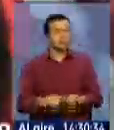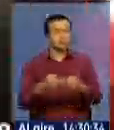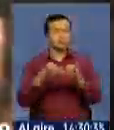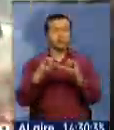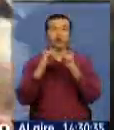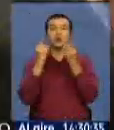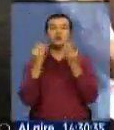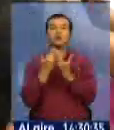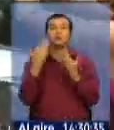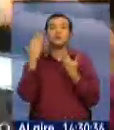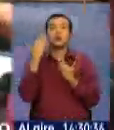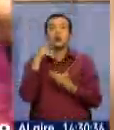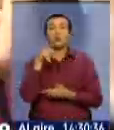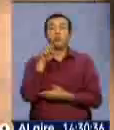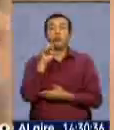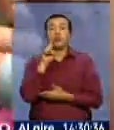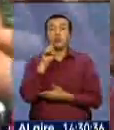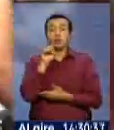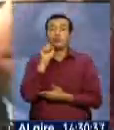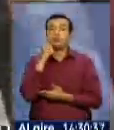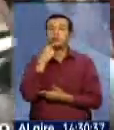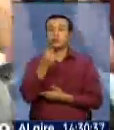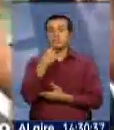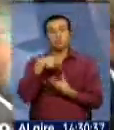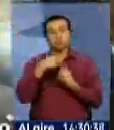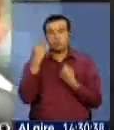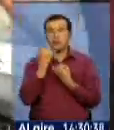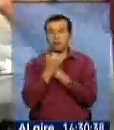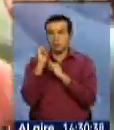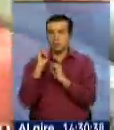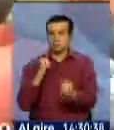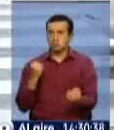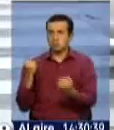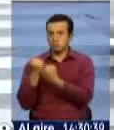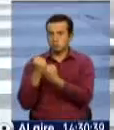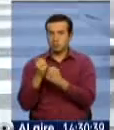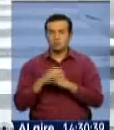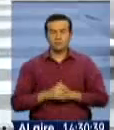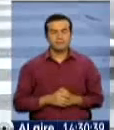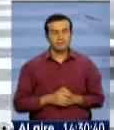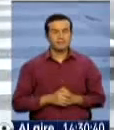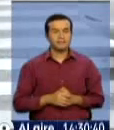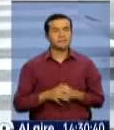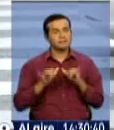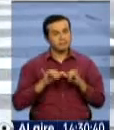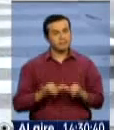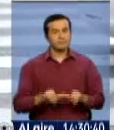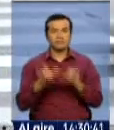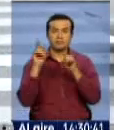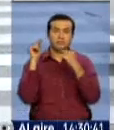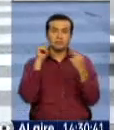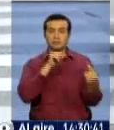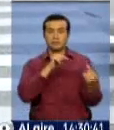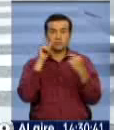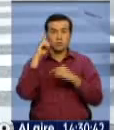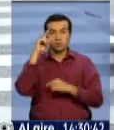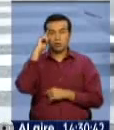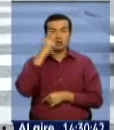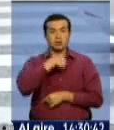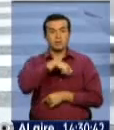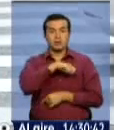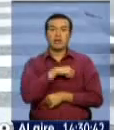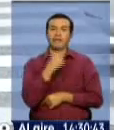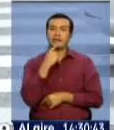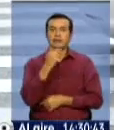Podemos se desmarca para apoyar a los partidos independentistas. Pues continúa el clima de tensión, aunque el gobierno de España da